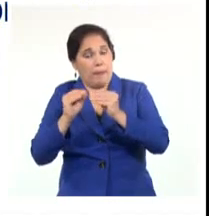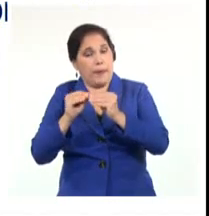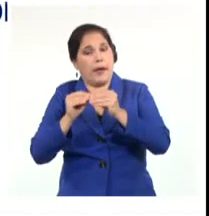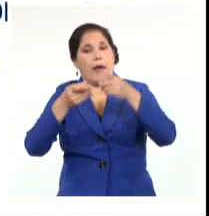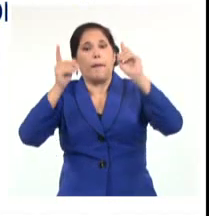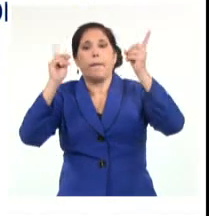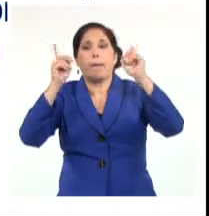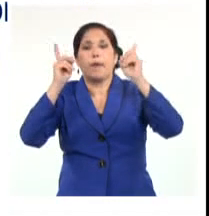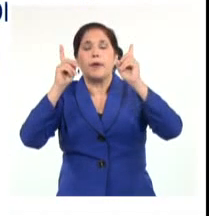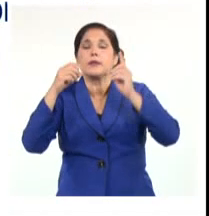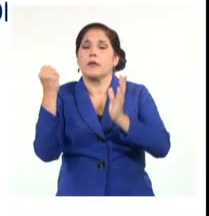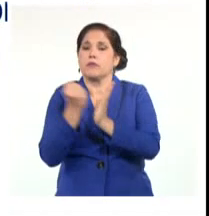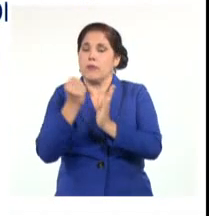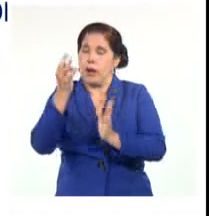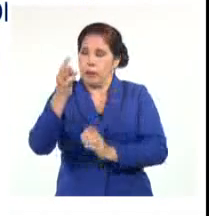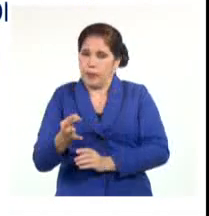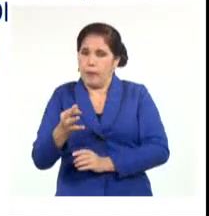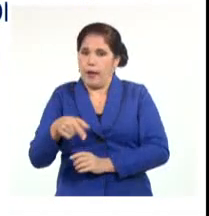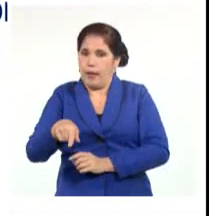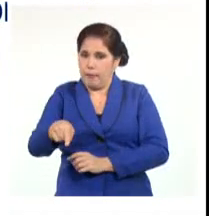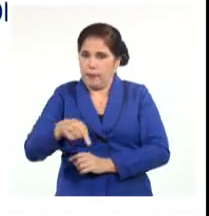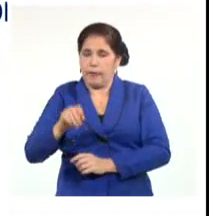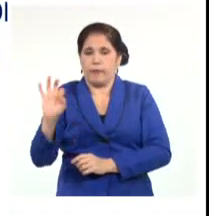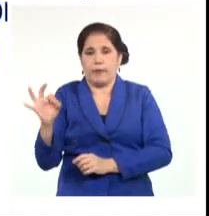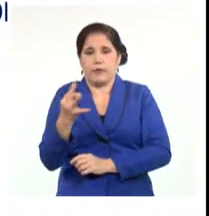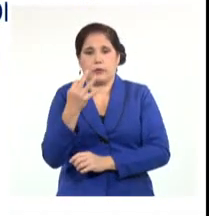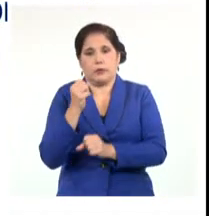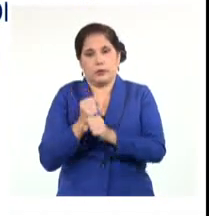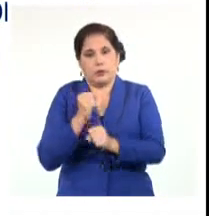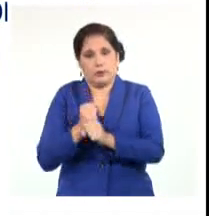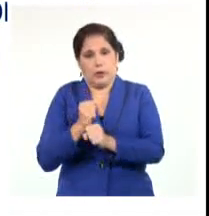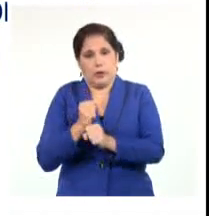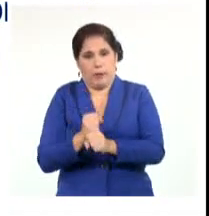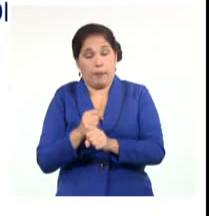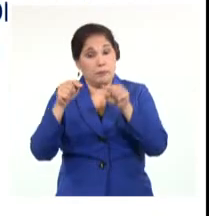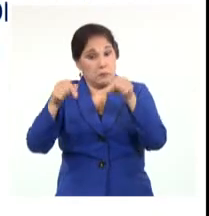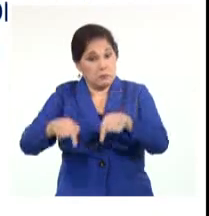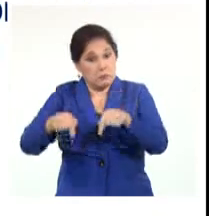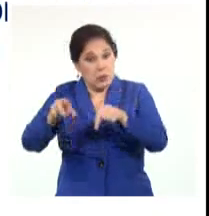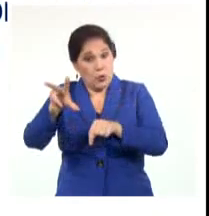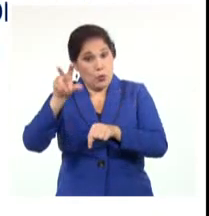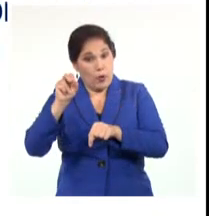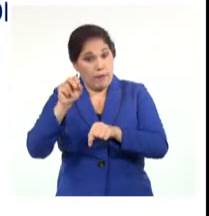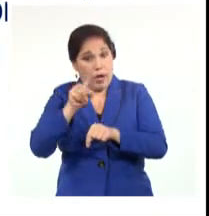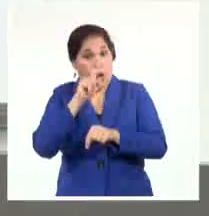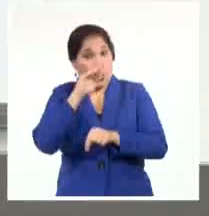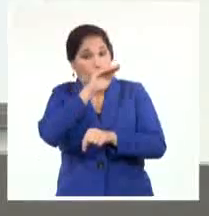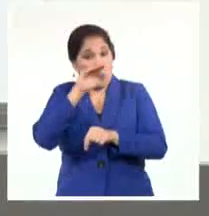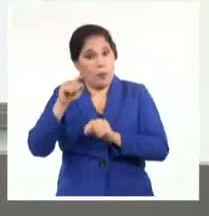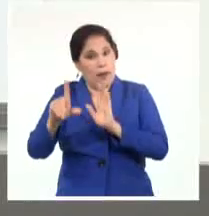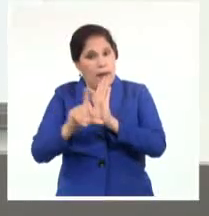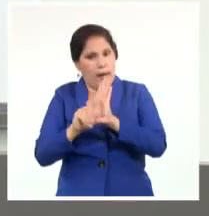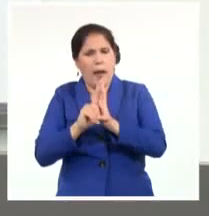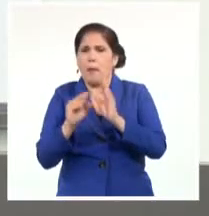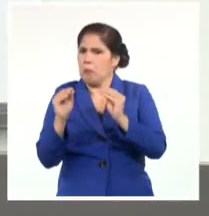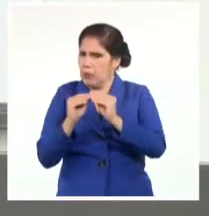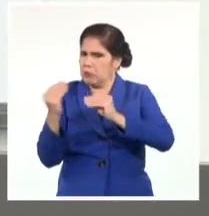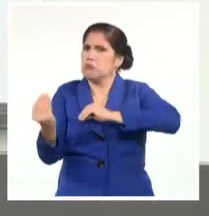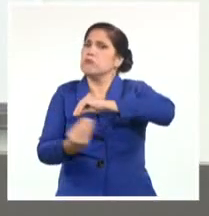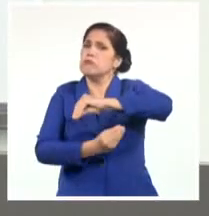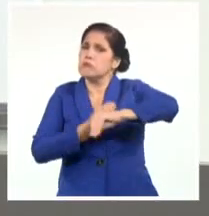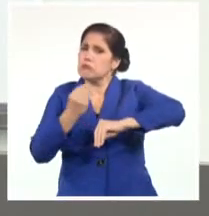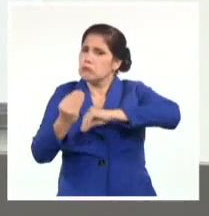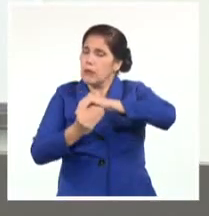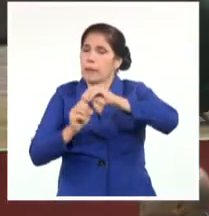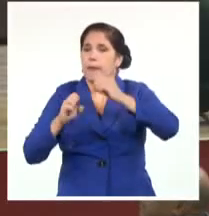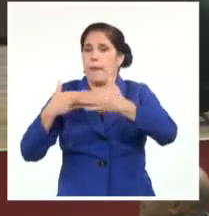política aprobada para su perfeccionamiento. La actualización de esta norma legal es coherente con las transformaciones en el